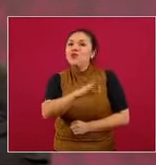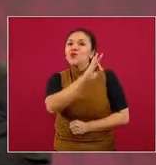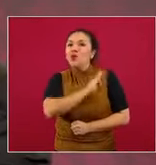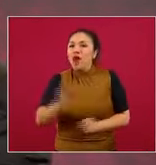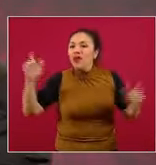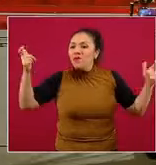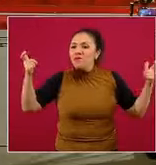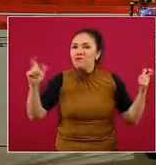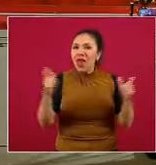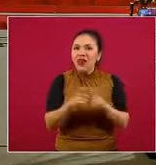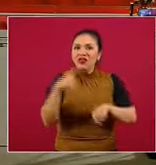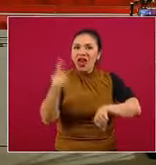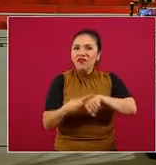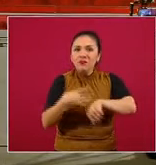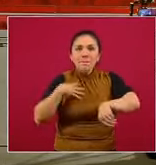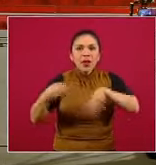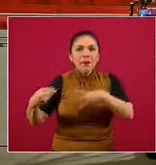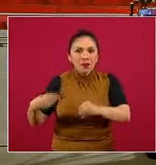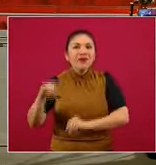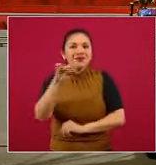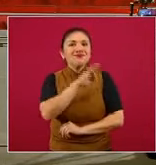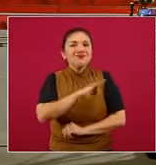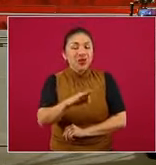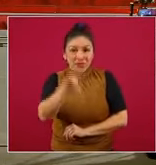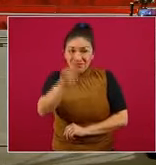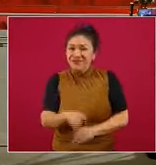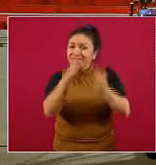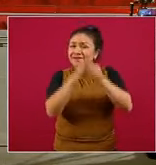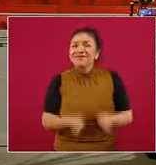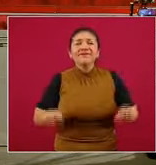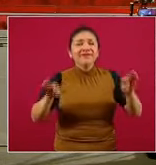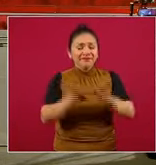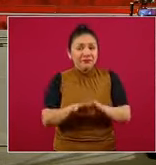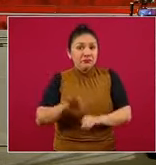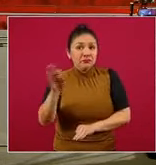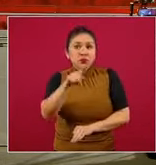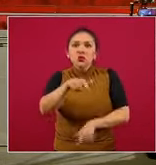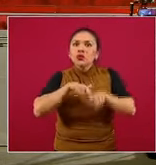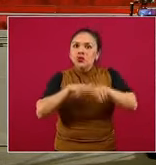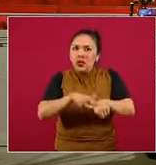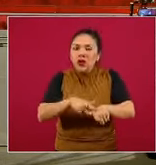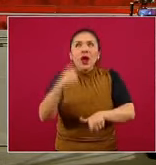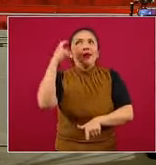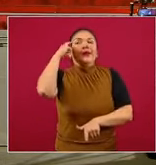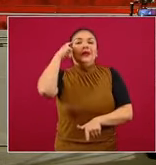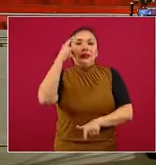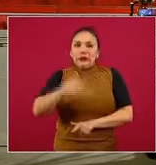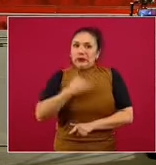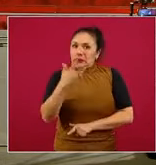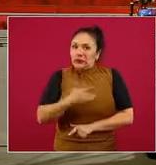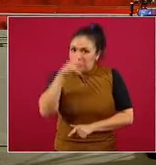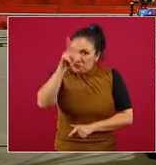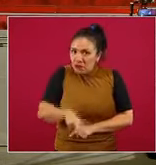los contagios. Entonces, efectivamente, es muy importante que sigamos conscientes, por supuesto que toda la